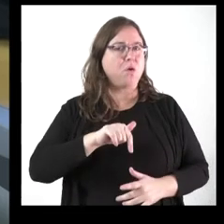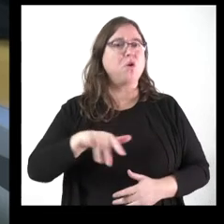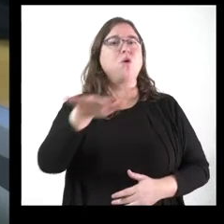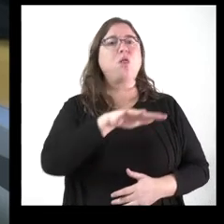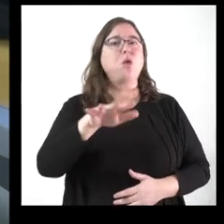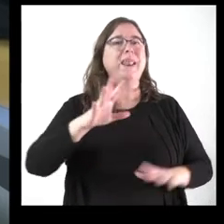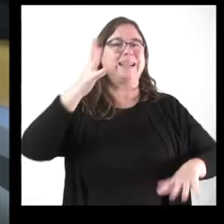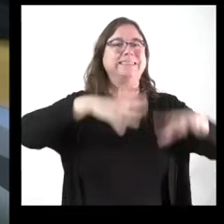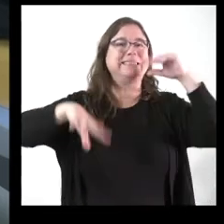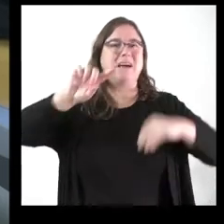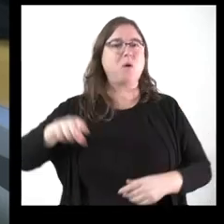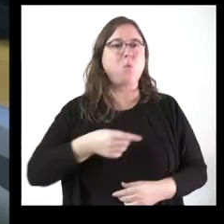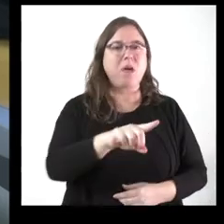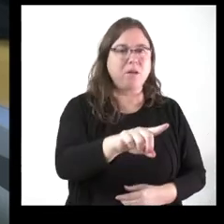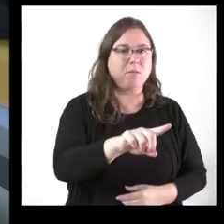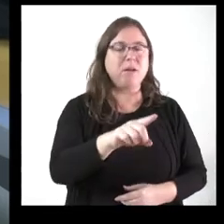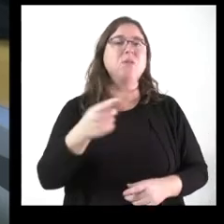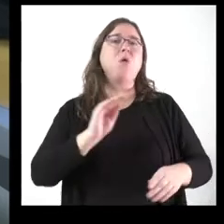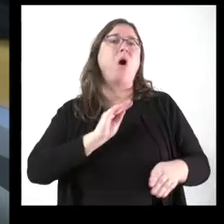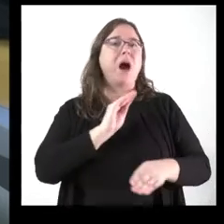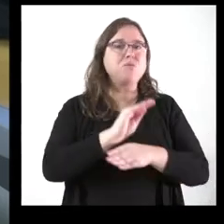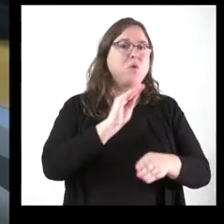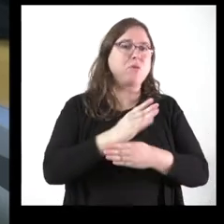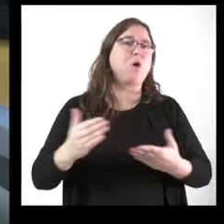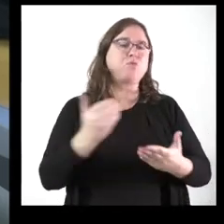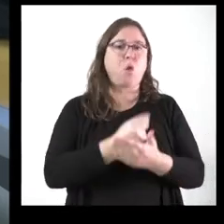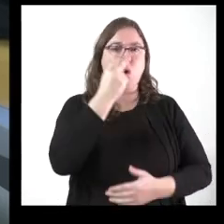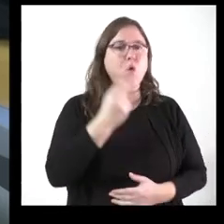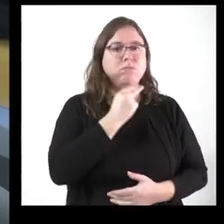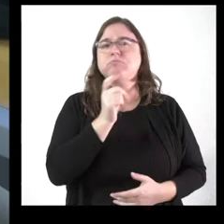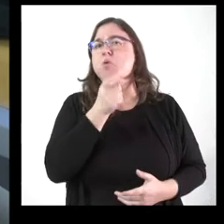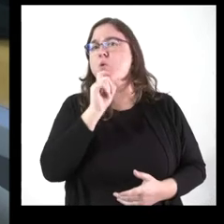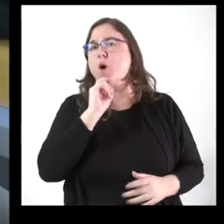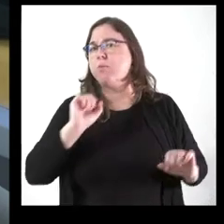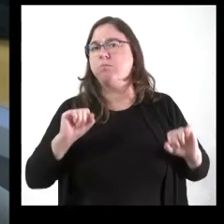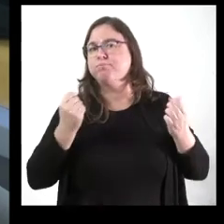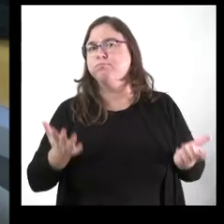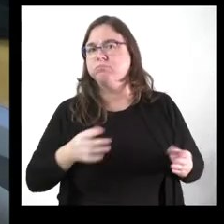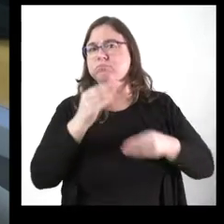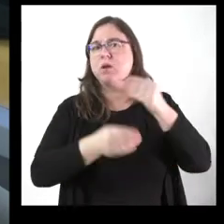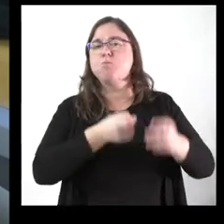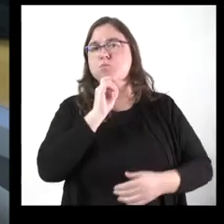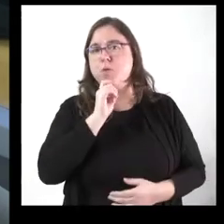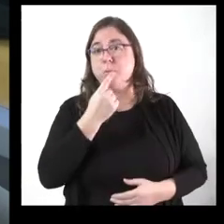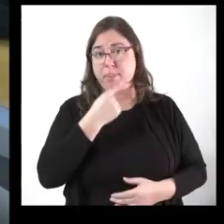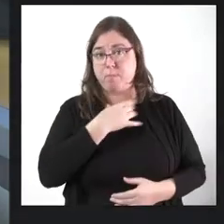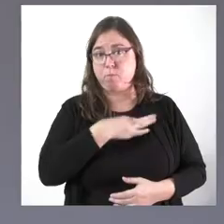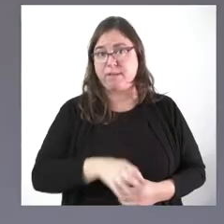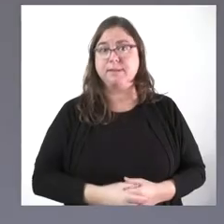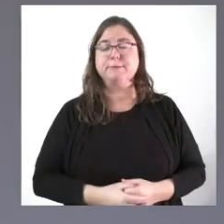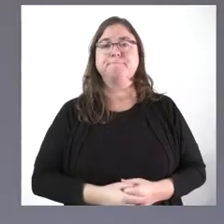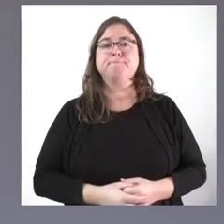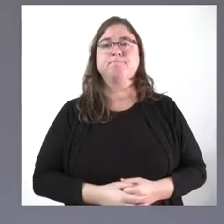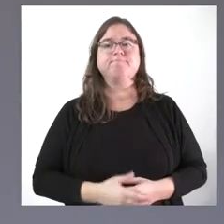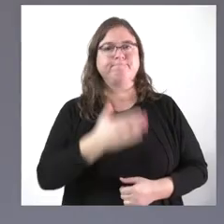de la culebra todas estas ayudas que en su día se comprometieron cómo se están ejecutando y nos puede decir Bueno pues